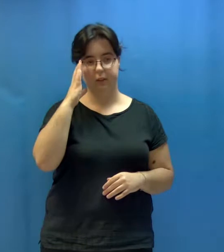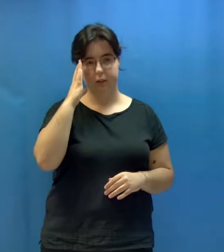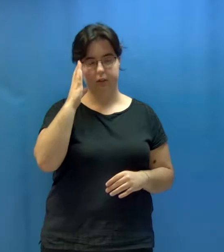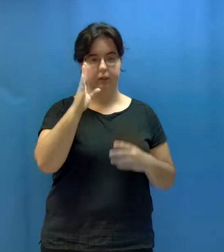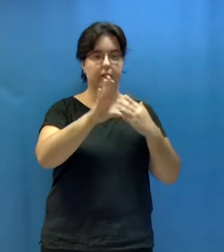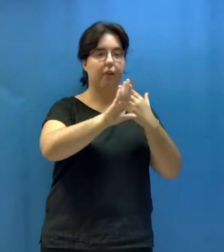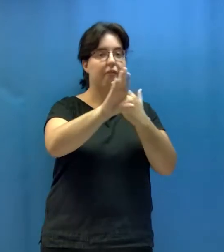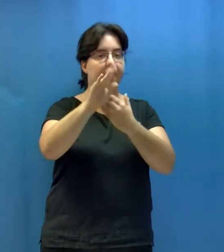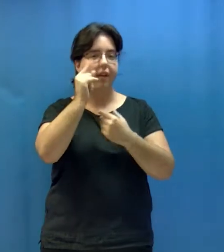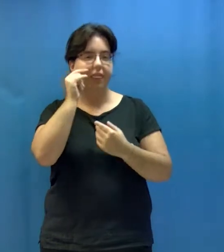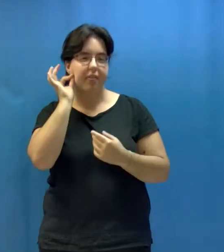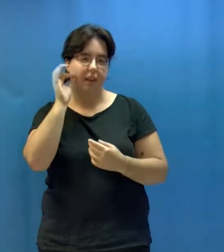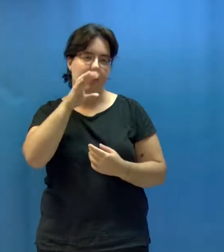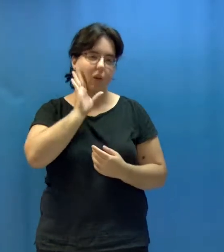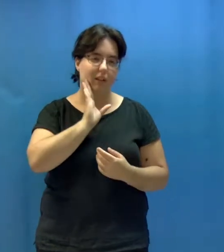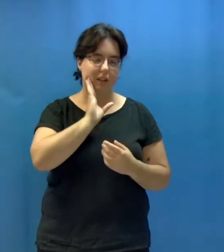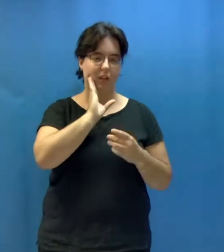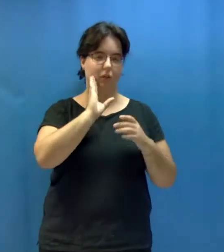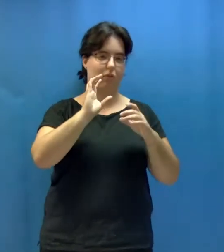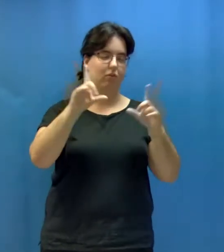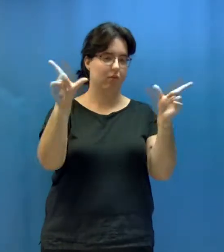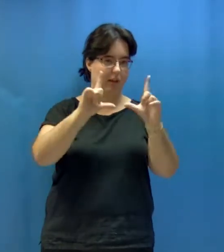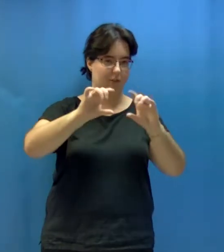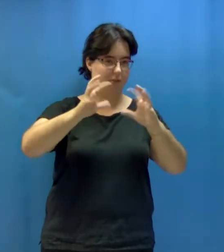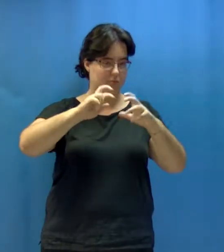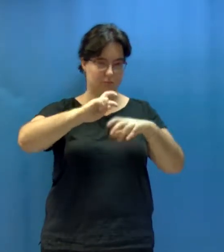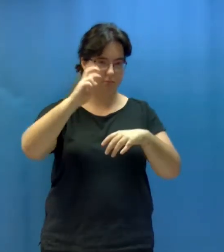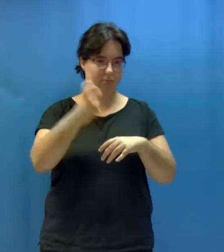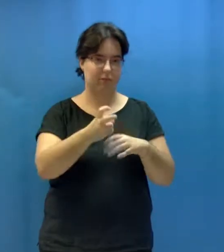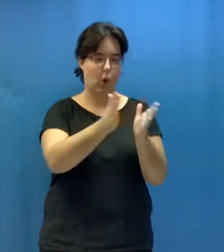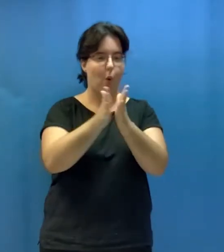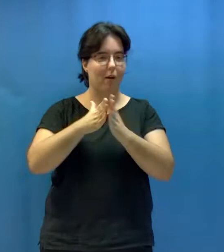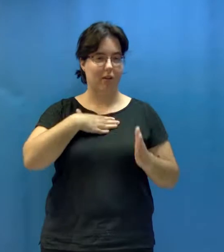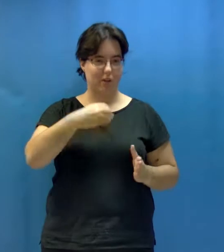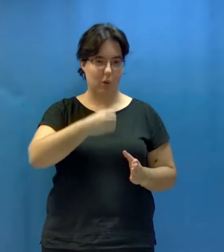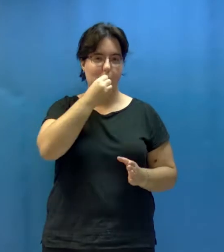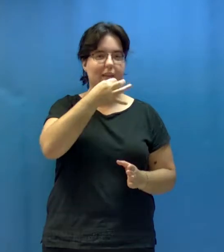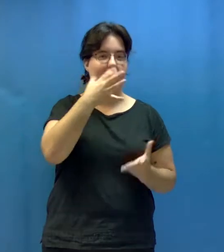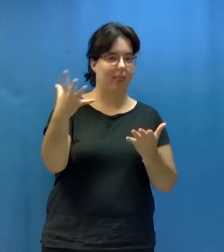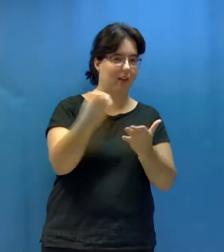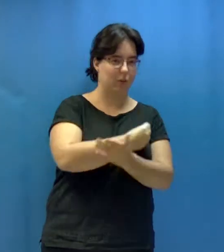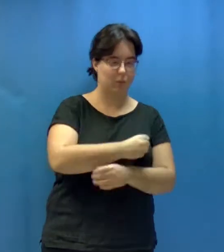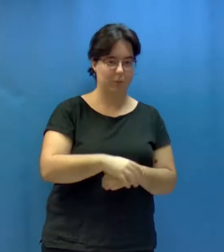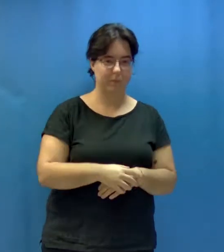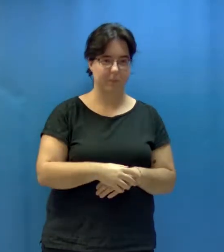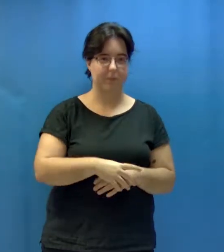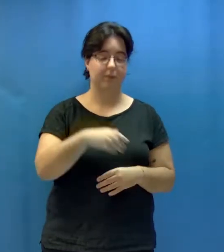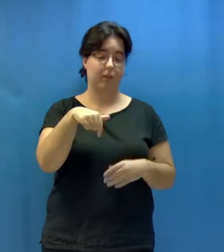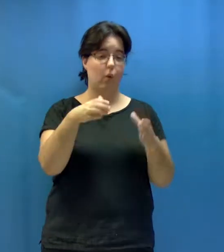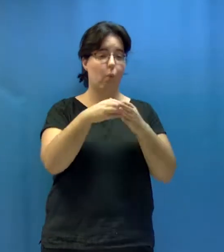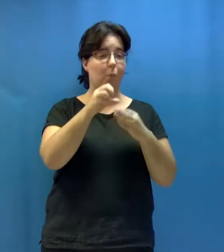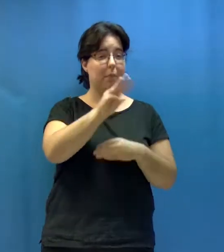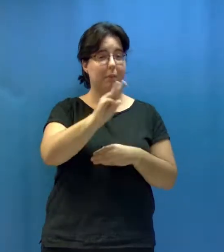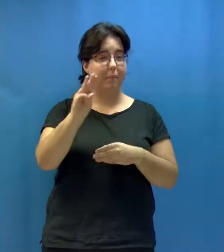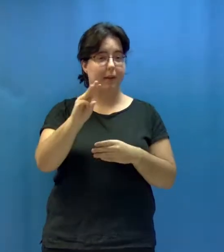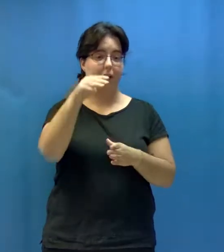Vecinos y vecinas de Castellón, medios de comunicación, compañeros de corporación, muy buenas tardes a todos. El Grupo Municipal Popular ha